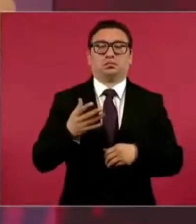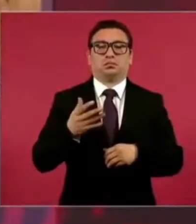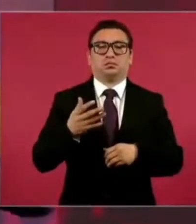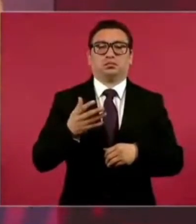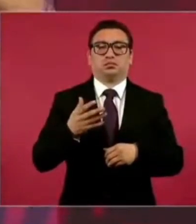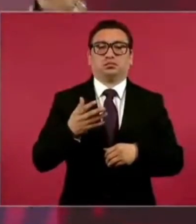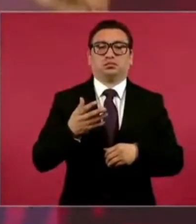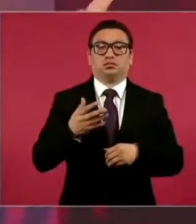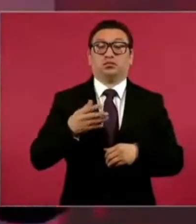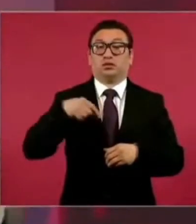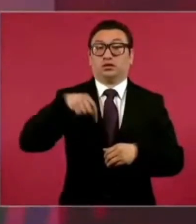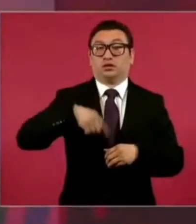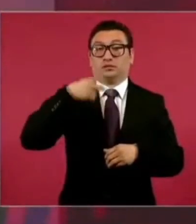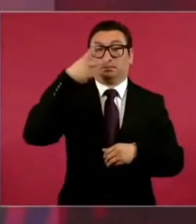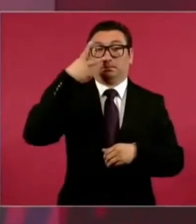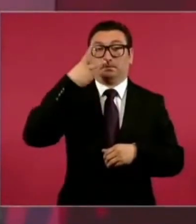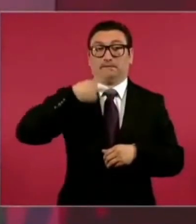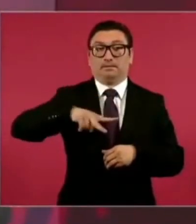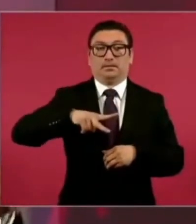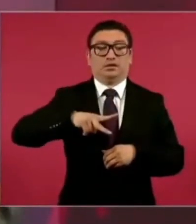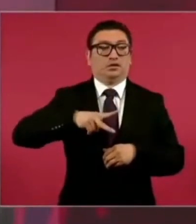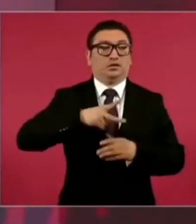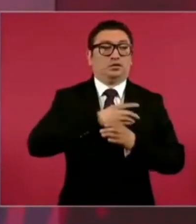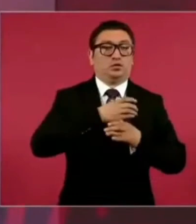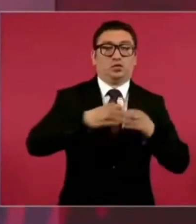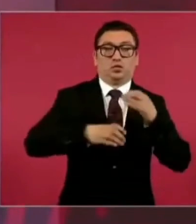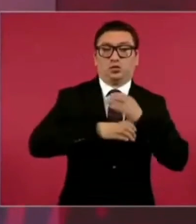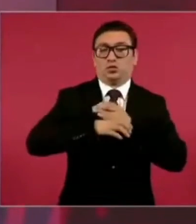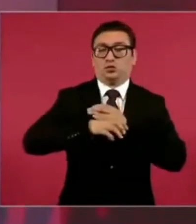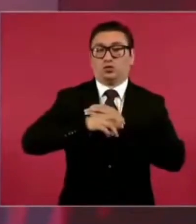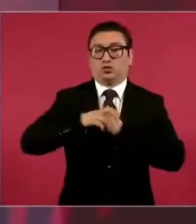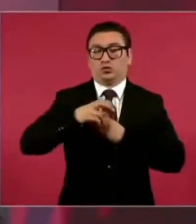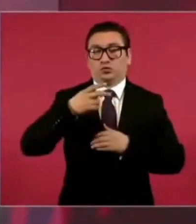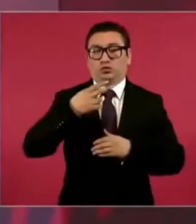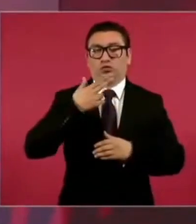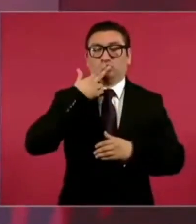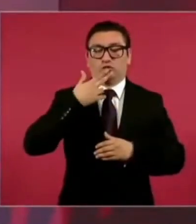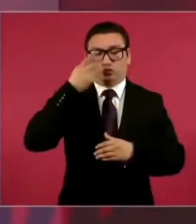los bienes de la nación y del pueblo a particulares.